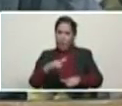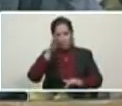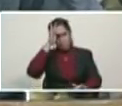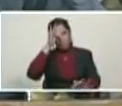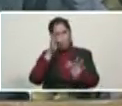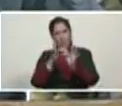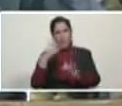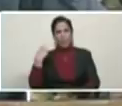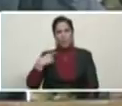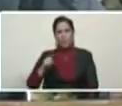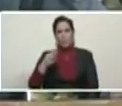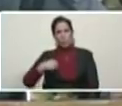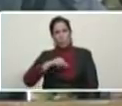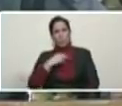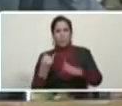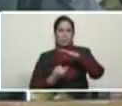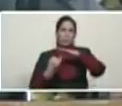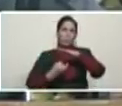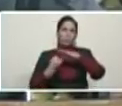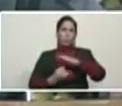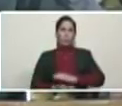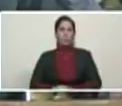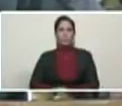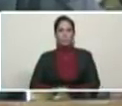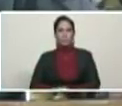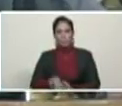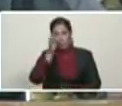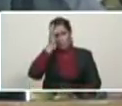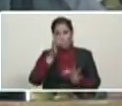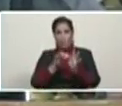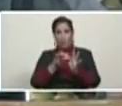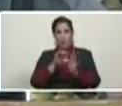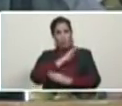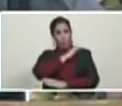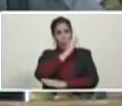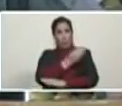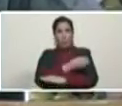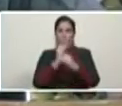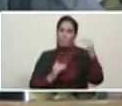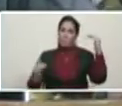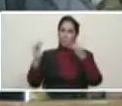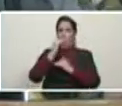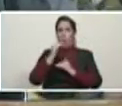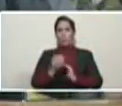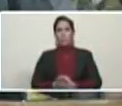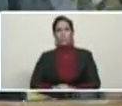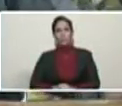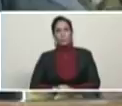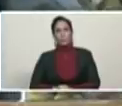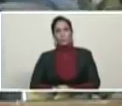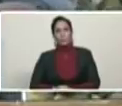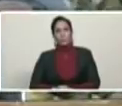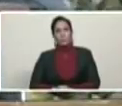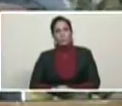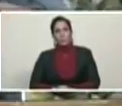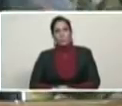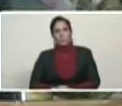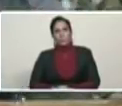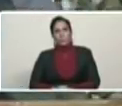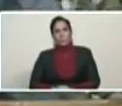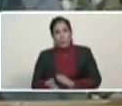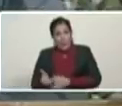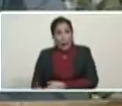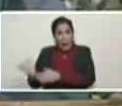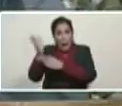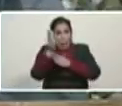en nuestra institución, vamos a tener fe en nuestra fuerza moral, vamos a tener fe en nuestros planes. Y las armas que tenemos